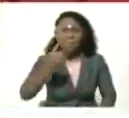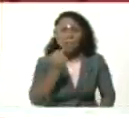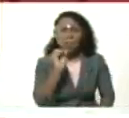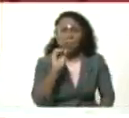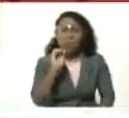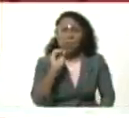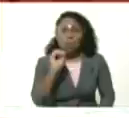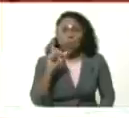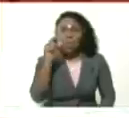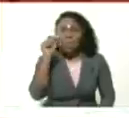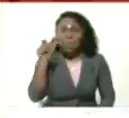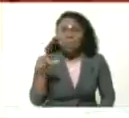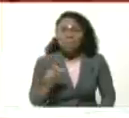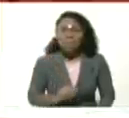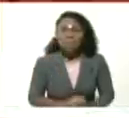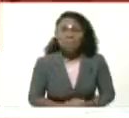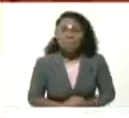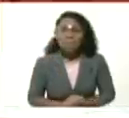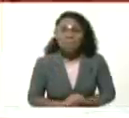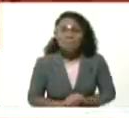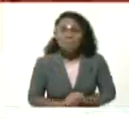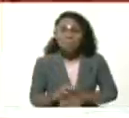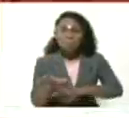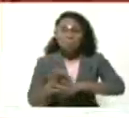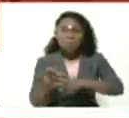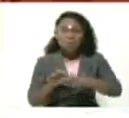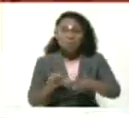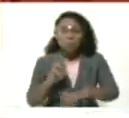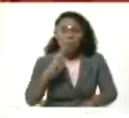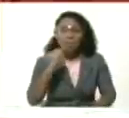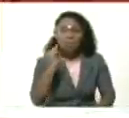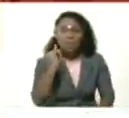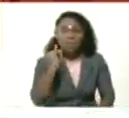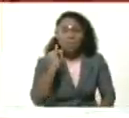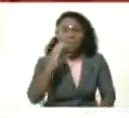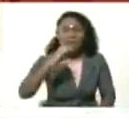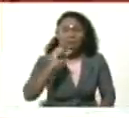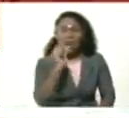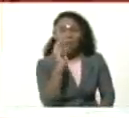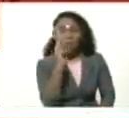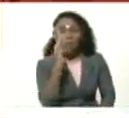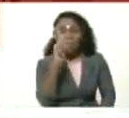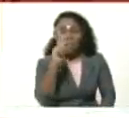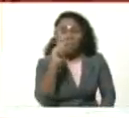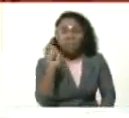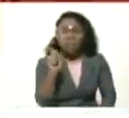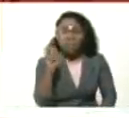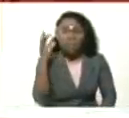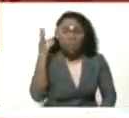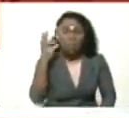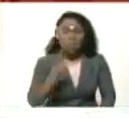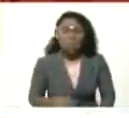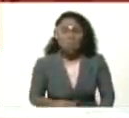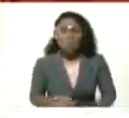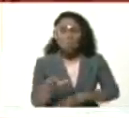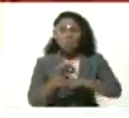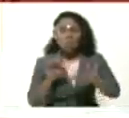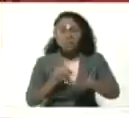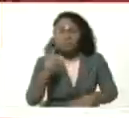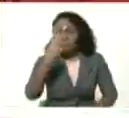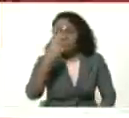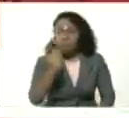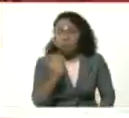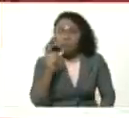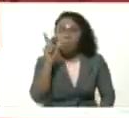Jackson Suárez, municipio Ricaurte, Yanis Barrada, municipio Ezequiel Zamora,